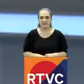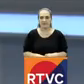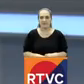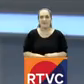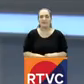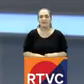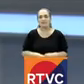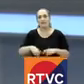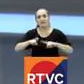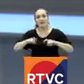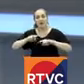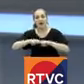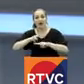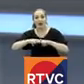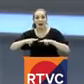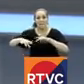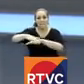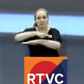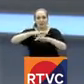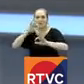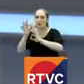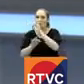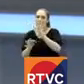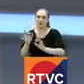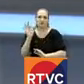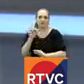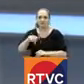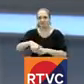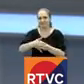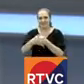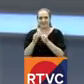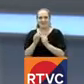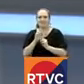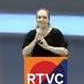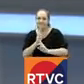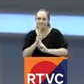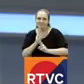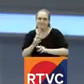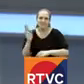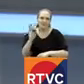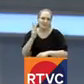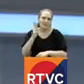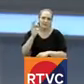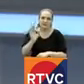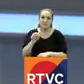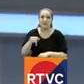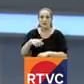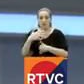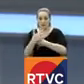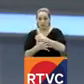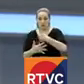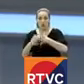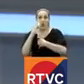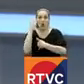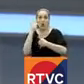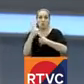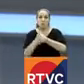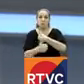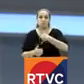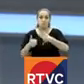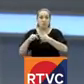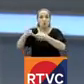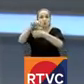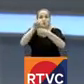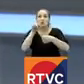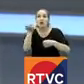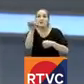la contaminación también fueron destacadas este año en RTBC Noticias. Y es que las principales ciudades de Colombia producen más de 22 millones